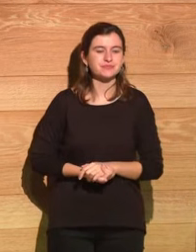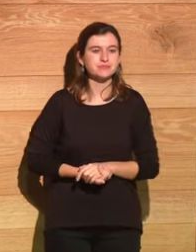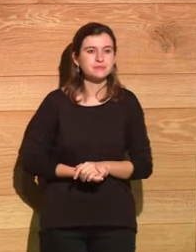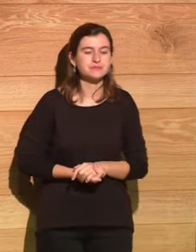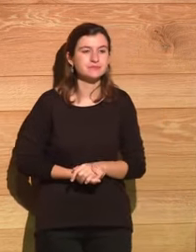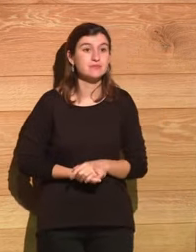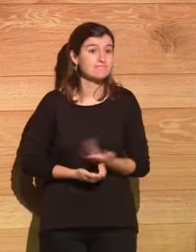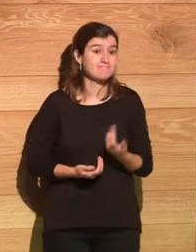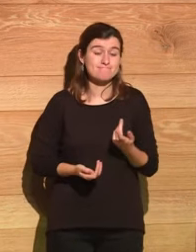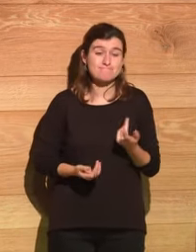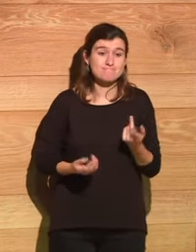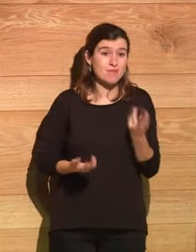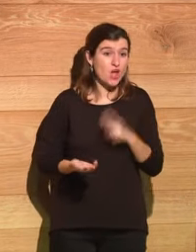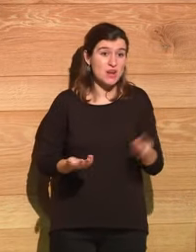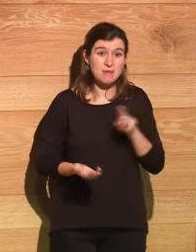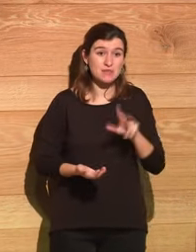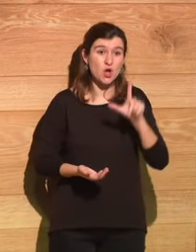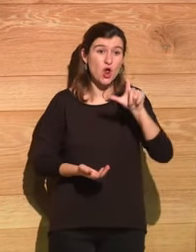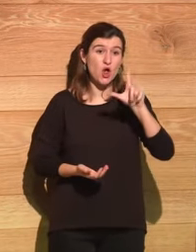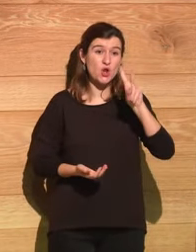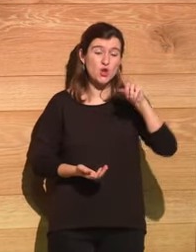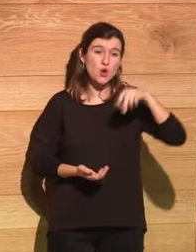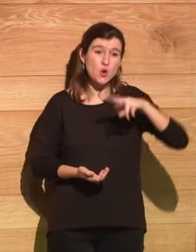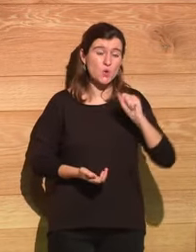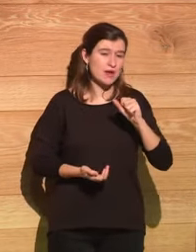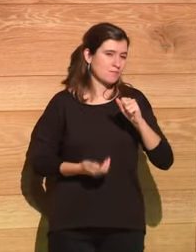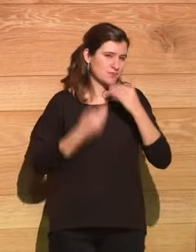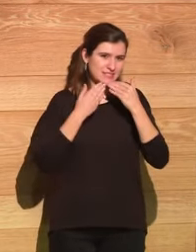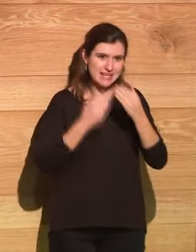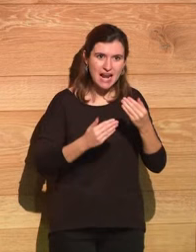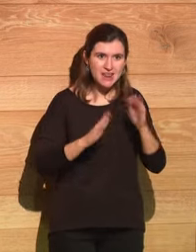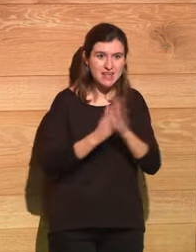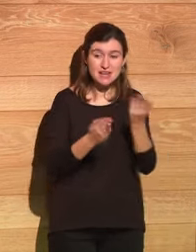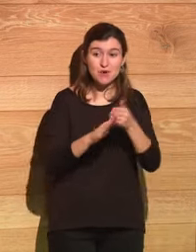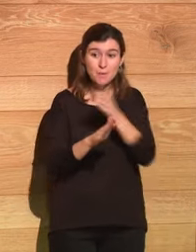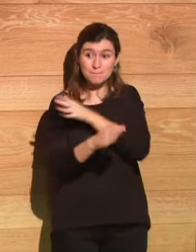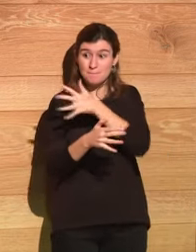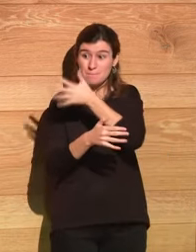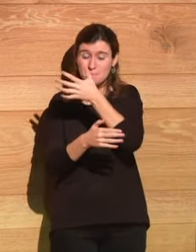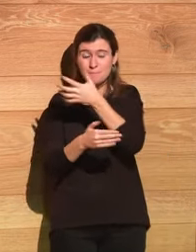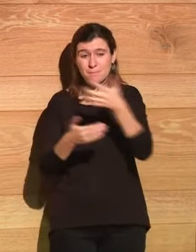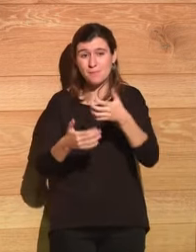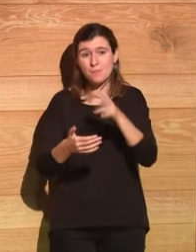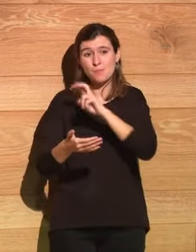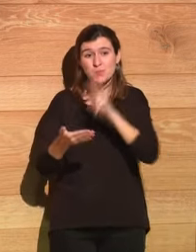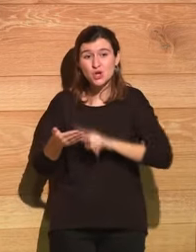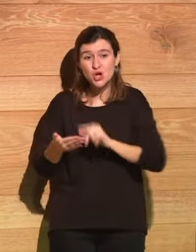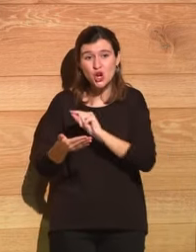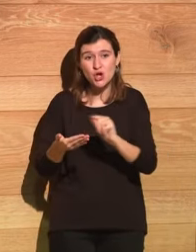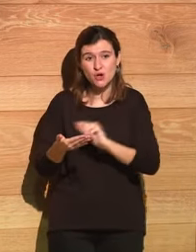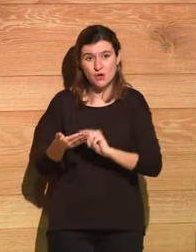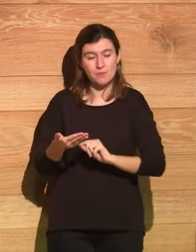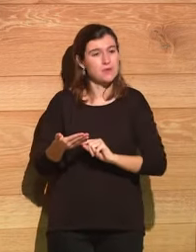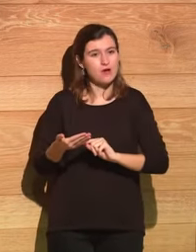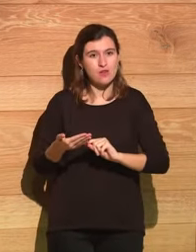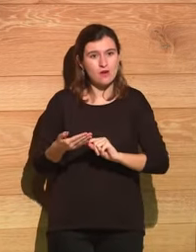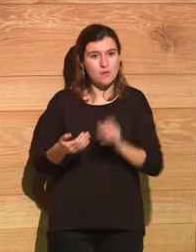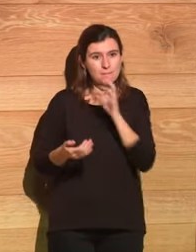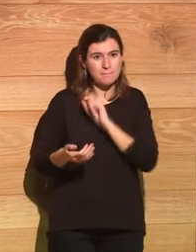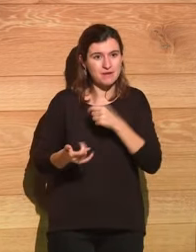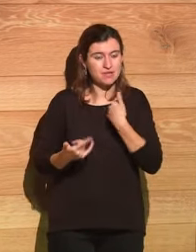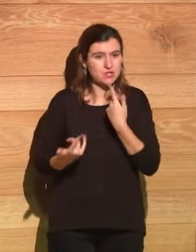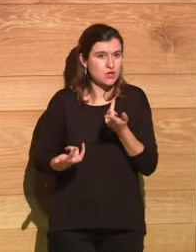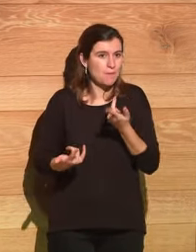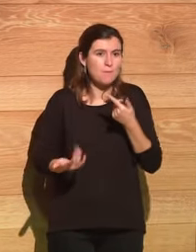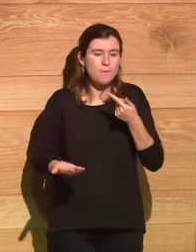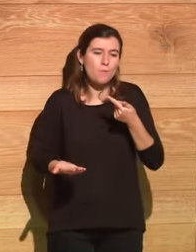Y de nuevo, Luna, muchísimas gracias. Tu prólogo, efectivamente, me sumo a las palabras de Alejandro.